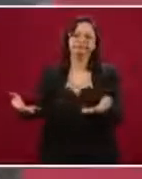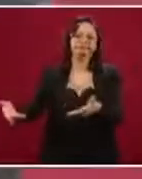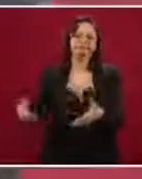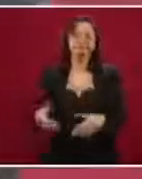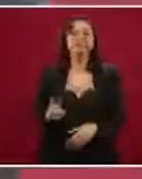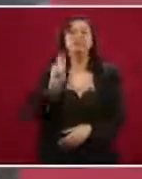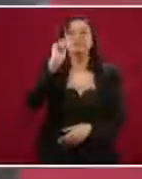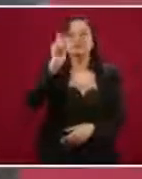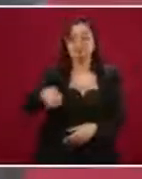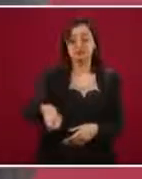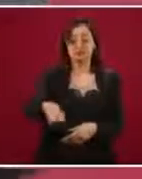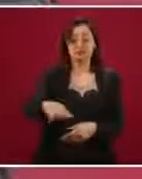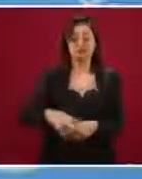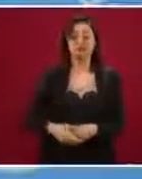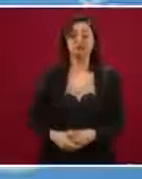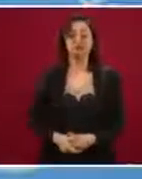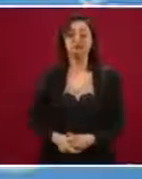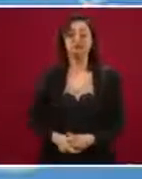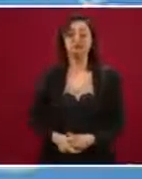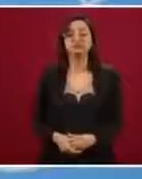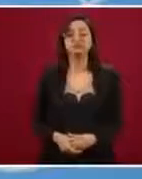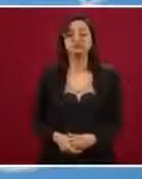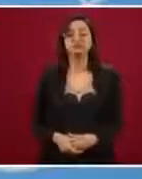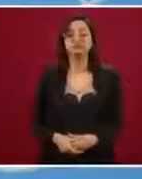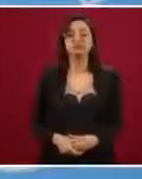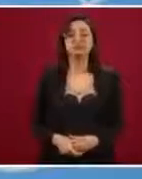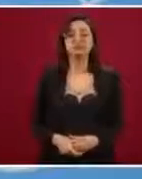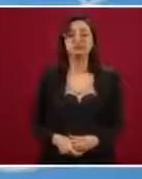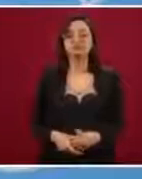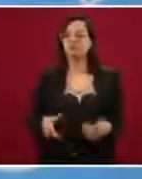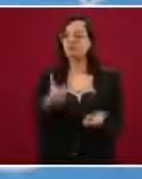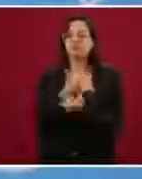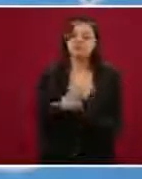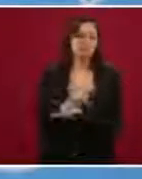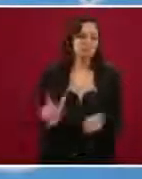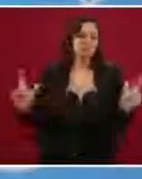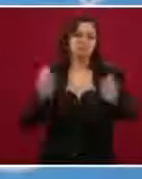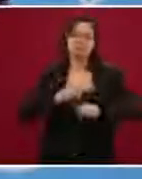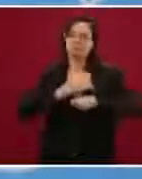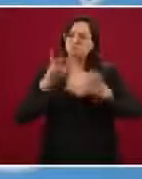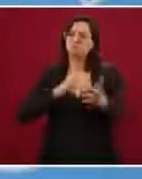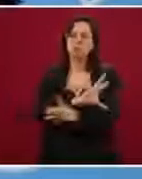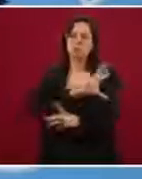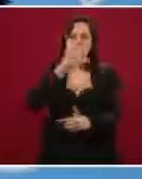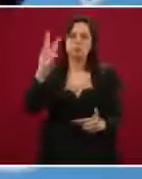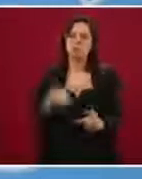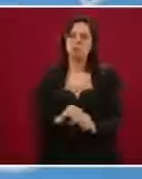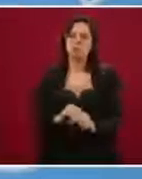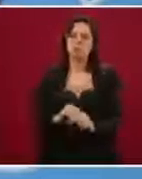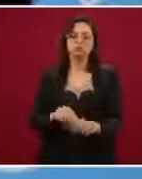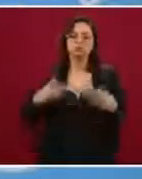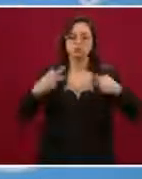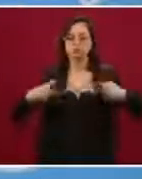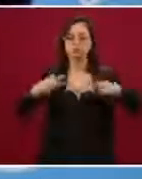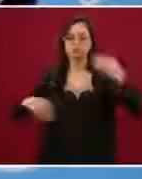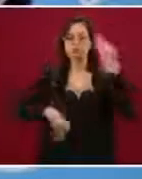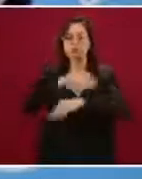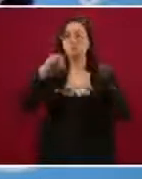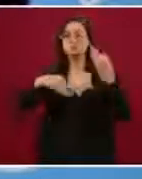Es decir, que haya libertades plenas, que todos